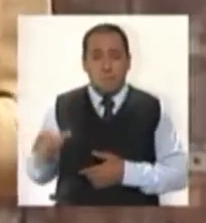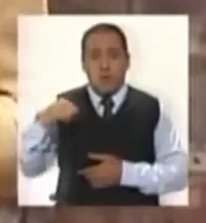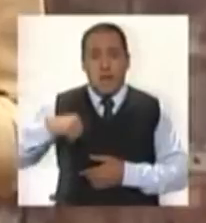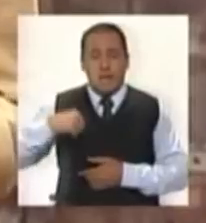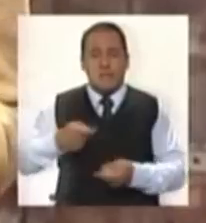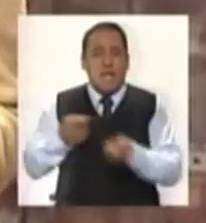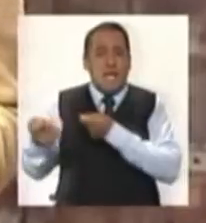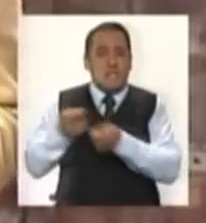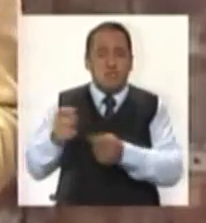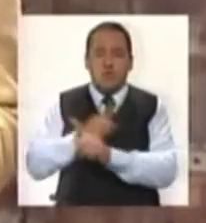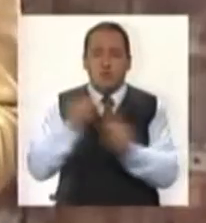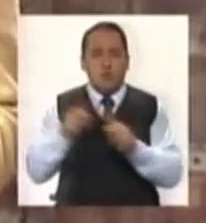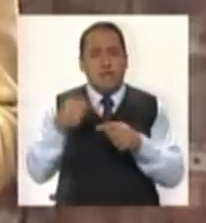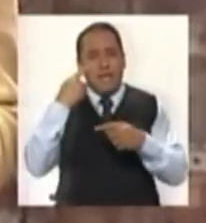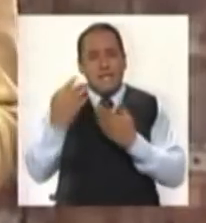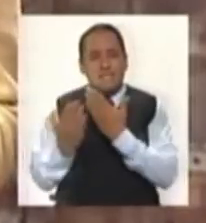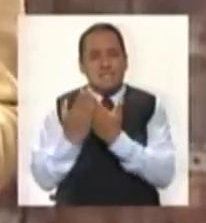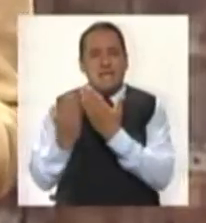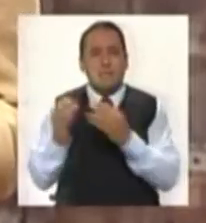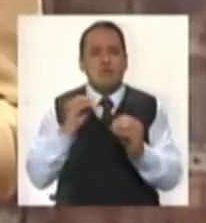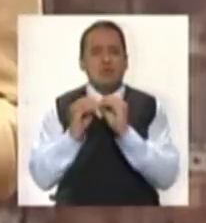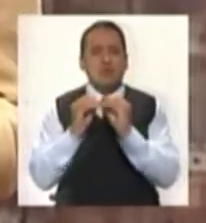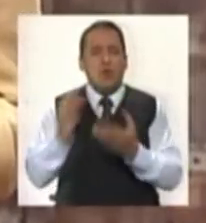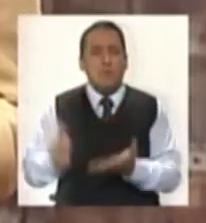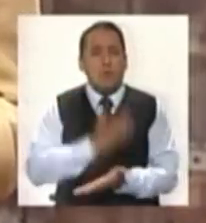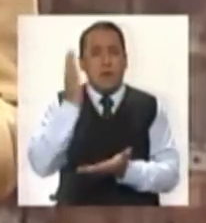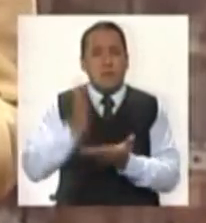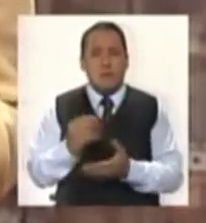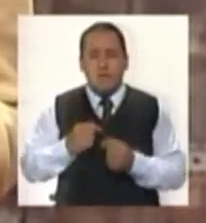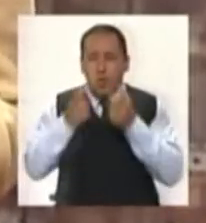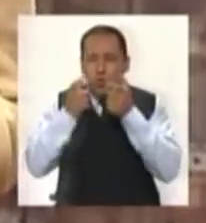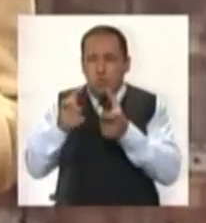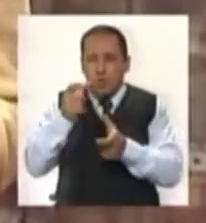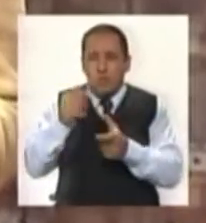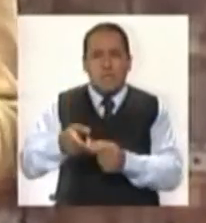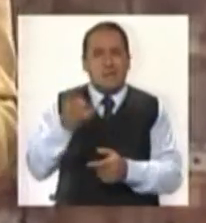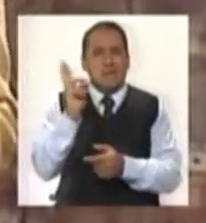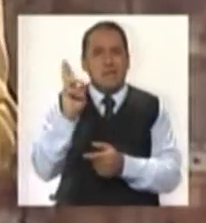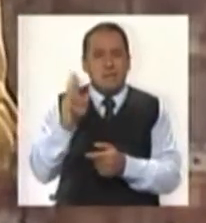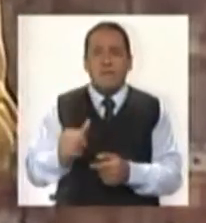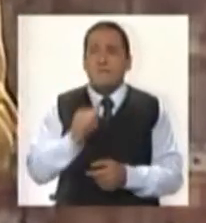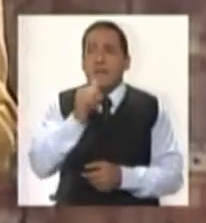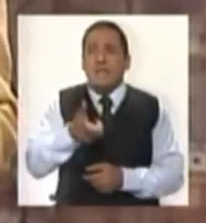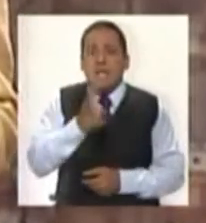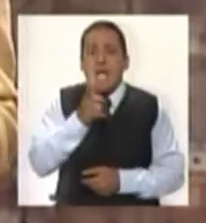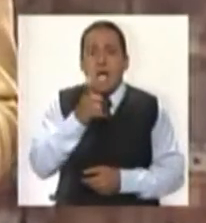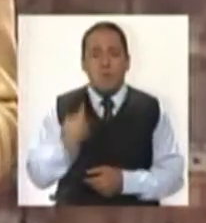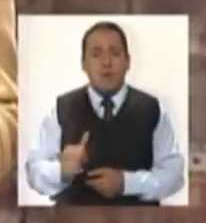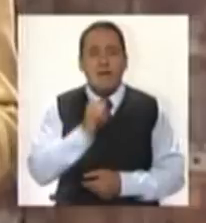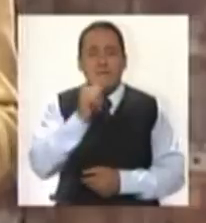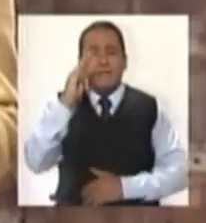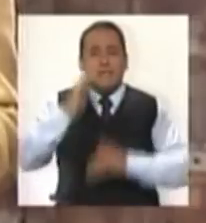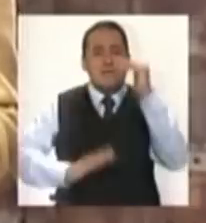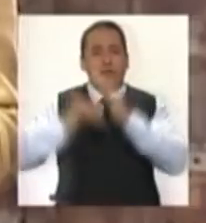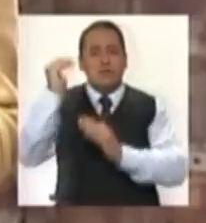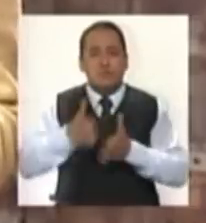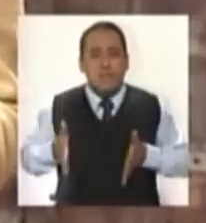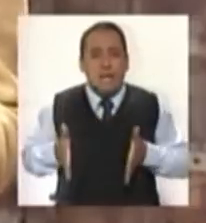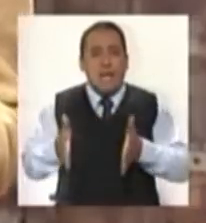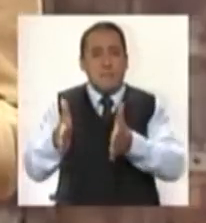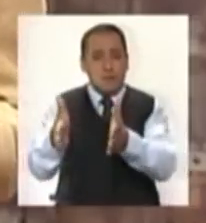que no estuvo cerca a ellos para solucionar sus problemas de inseguridad ciudadana, falta de agua, carencia de infraestructura